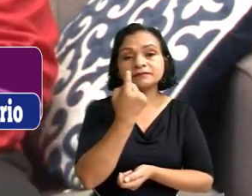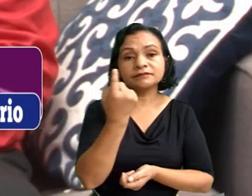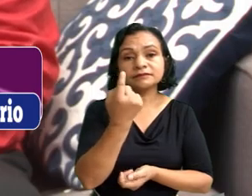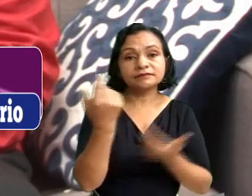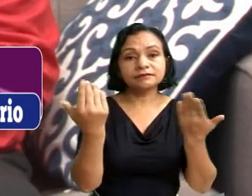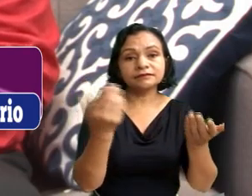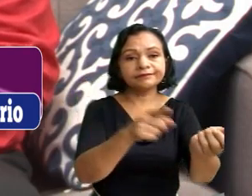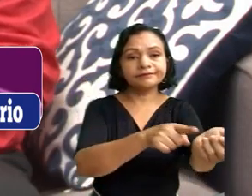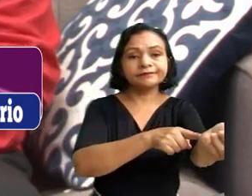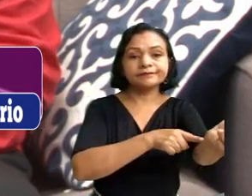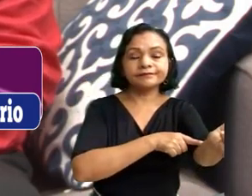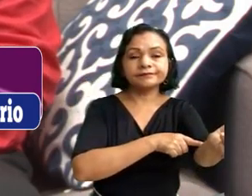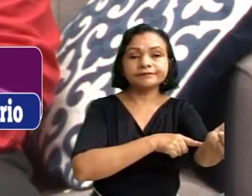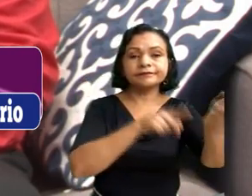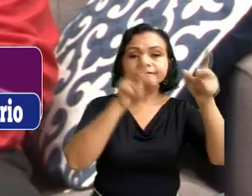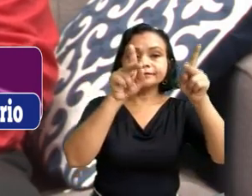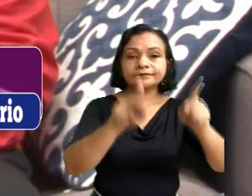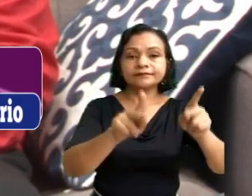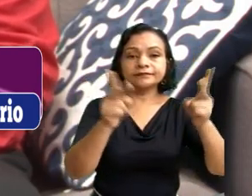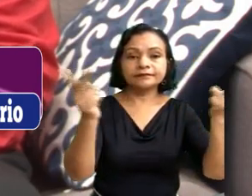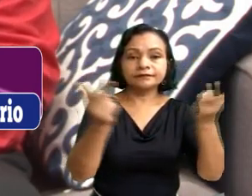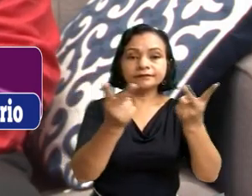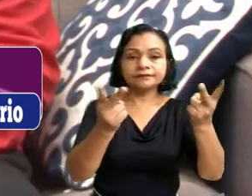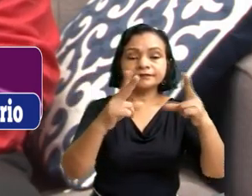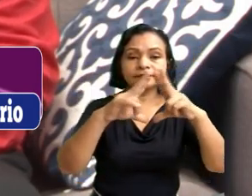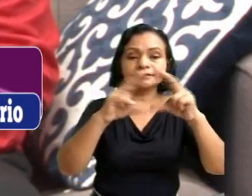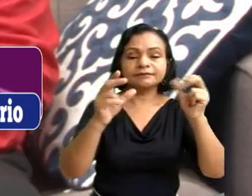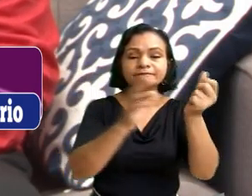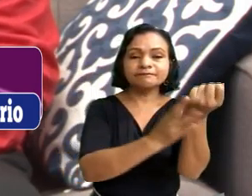de hermanos nicaragüenses pobre